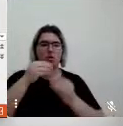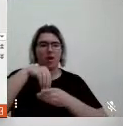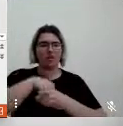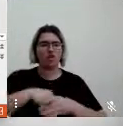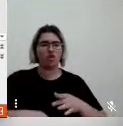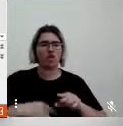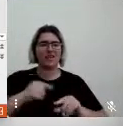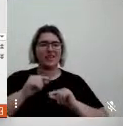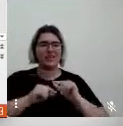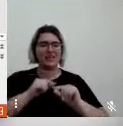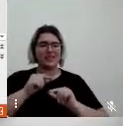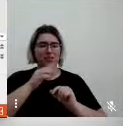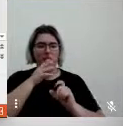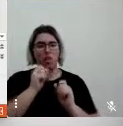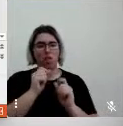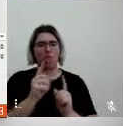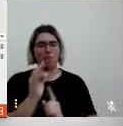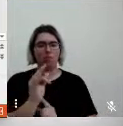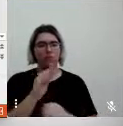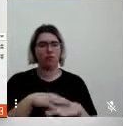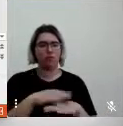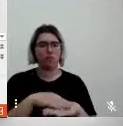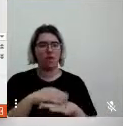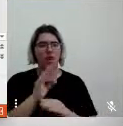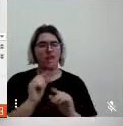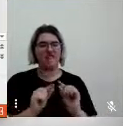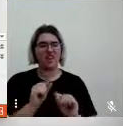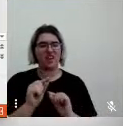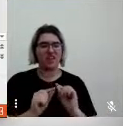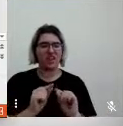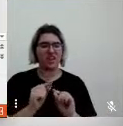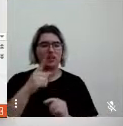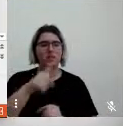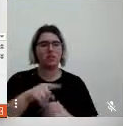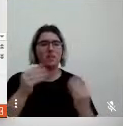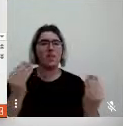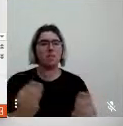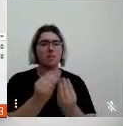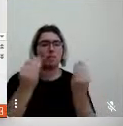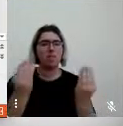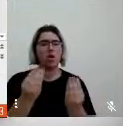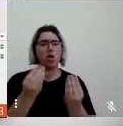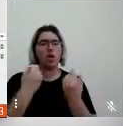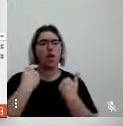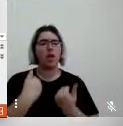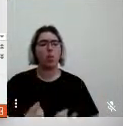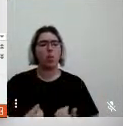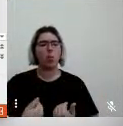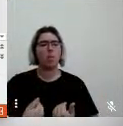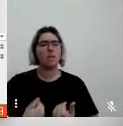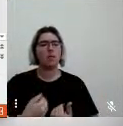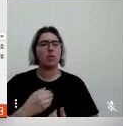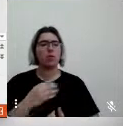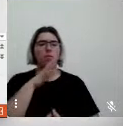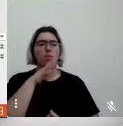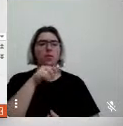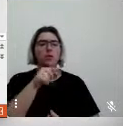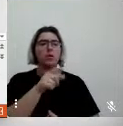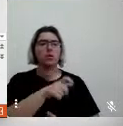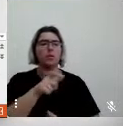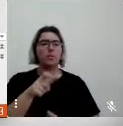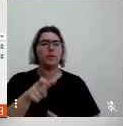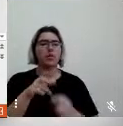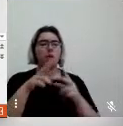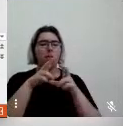porque va a alimentar a las bacterias buenas, también va a ayudar a mejorar la composición corporal, por eso en personas con sobrepeso